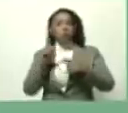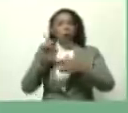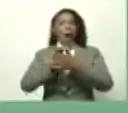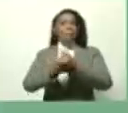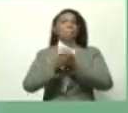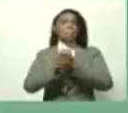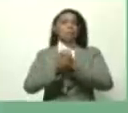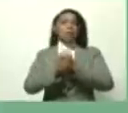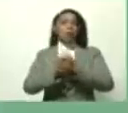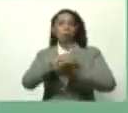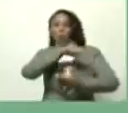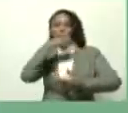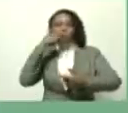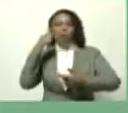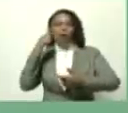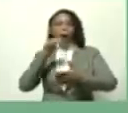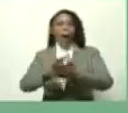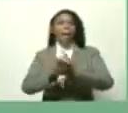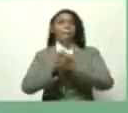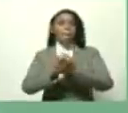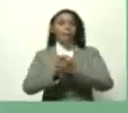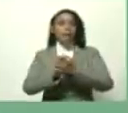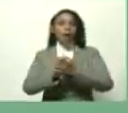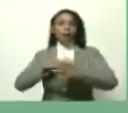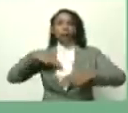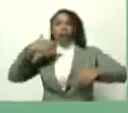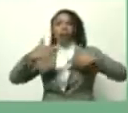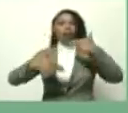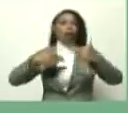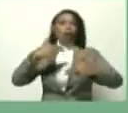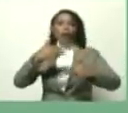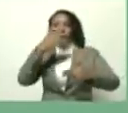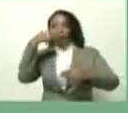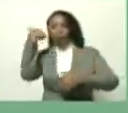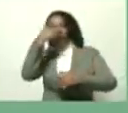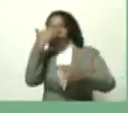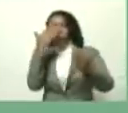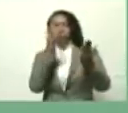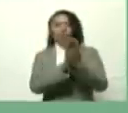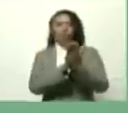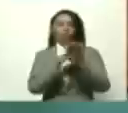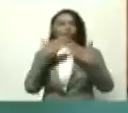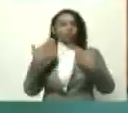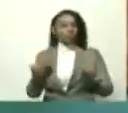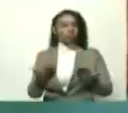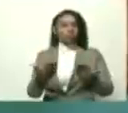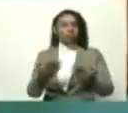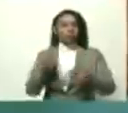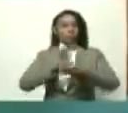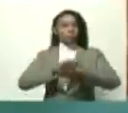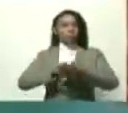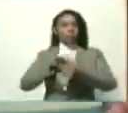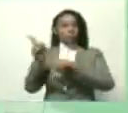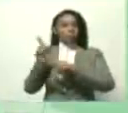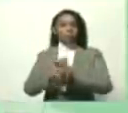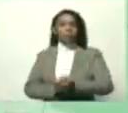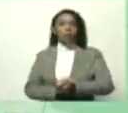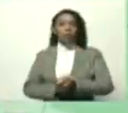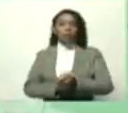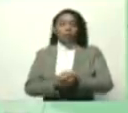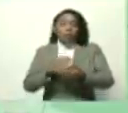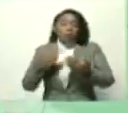amigos narcotraficantes y sus amigos delincuentes den la cara y saquen la cara por él. Por